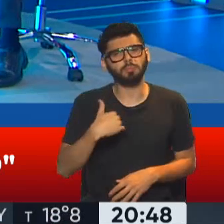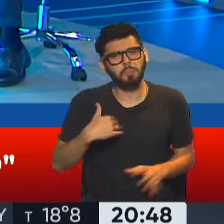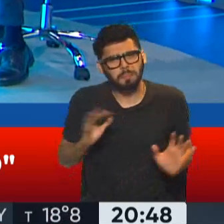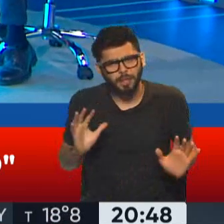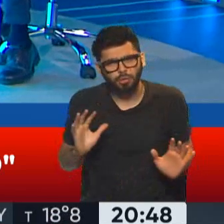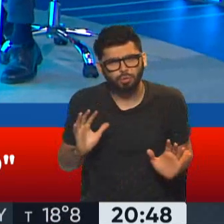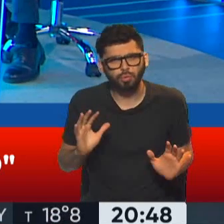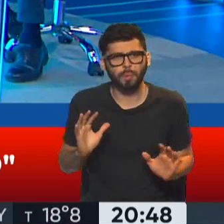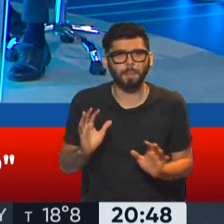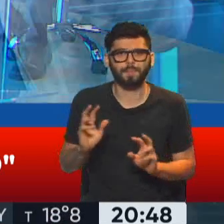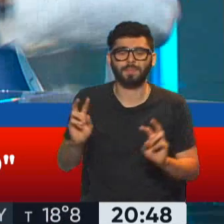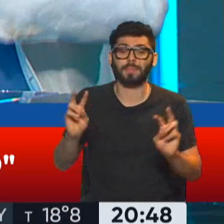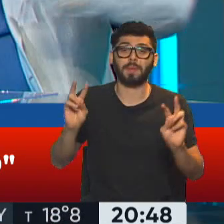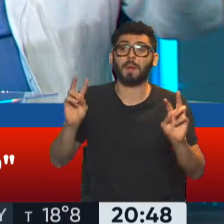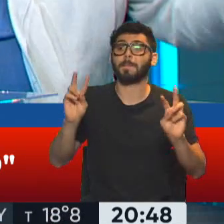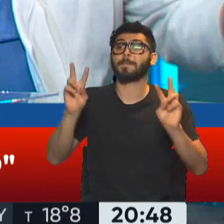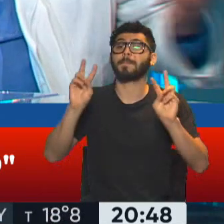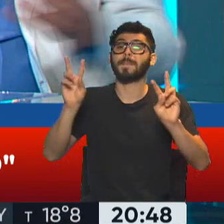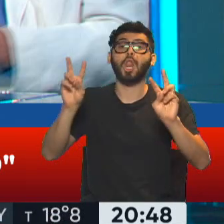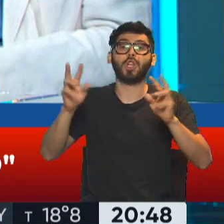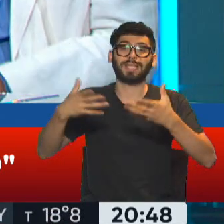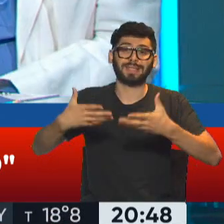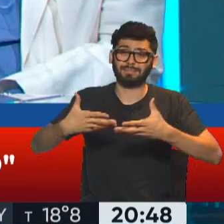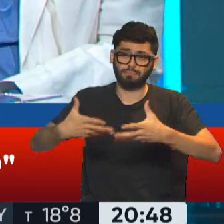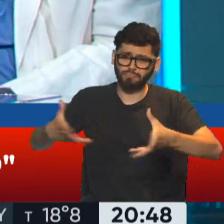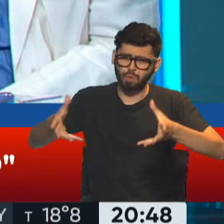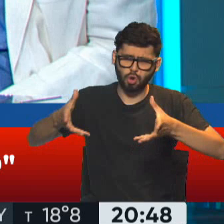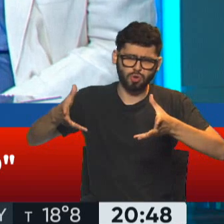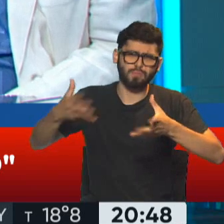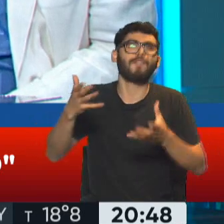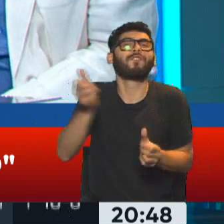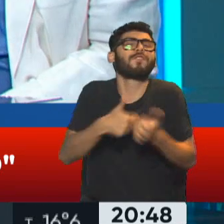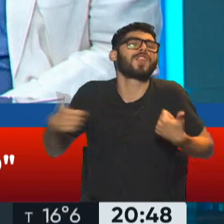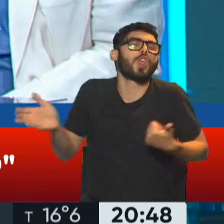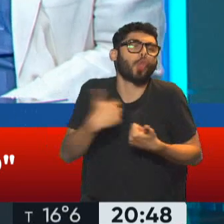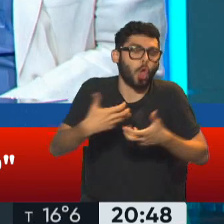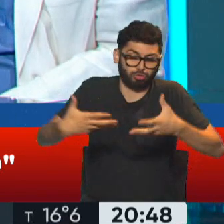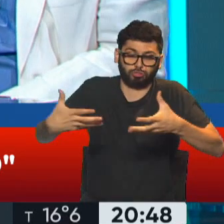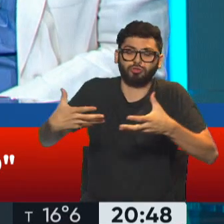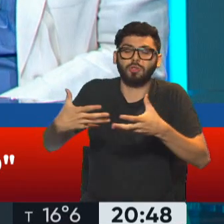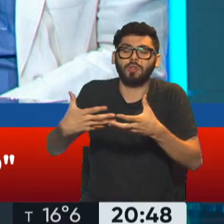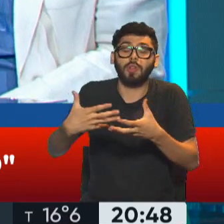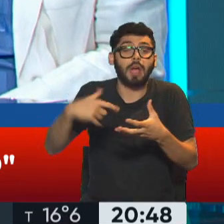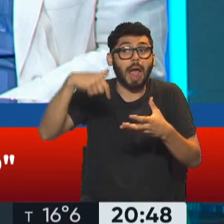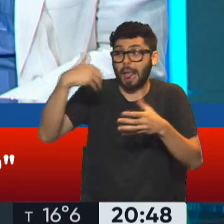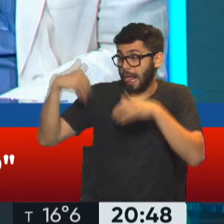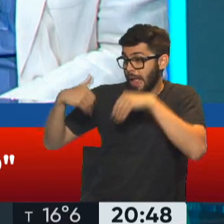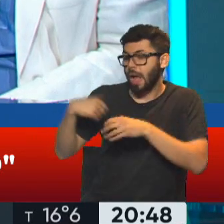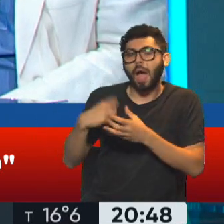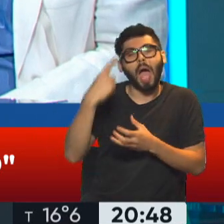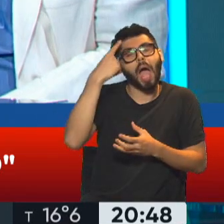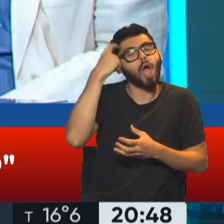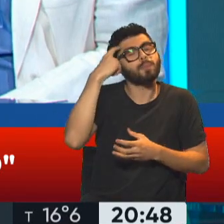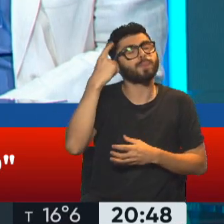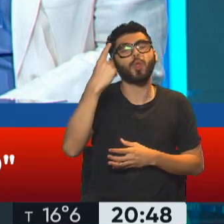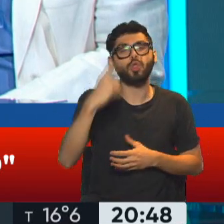el panperonismo, lo que es el Frente de Todos, digamos, que abarca todos esos sectores, aprendió algo más en estas PASO.